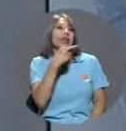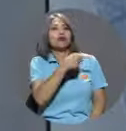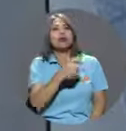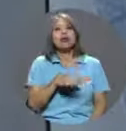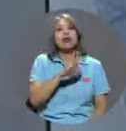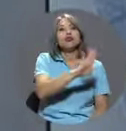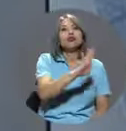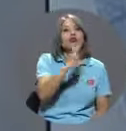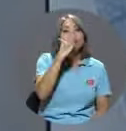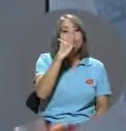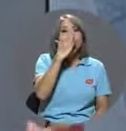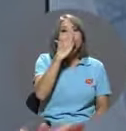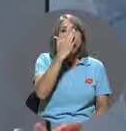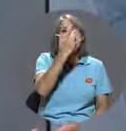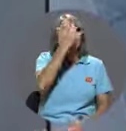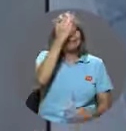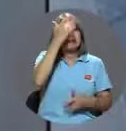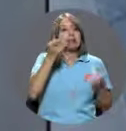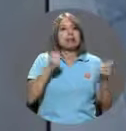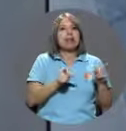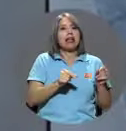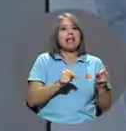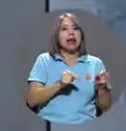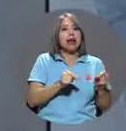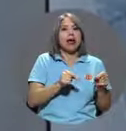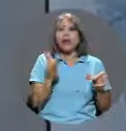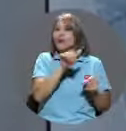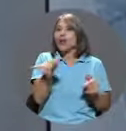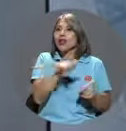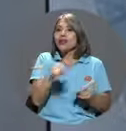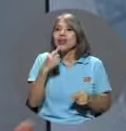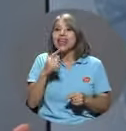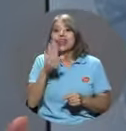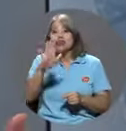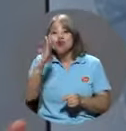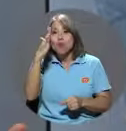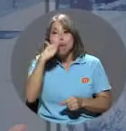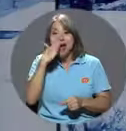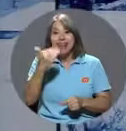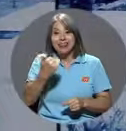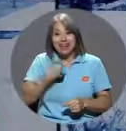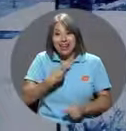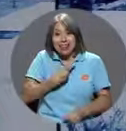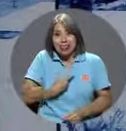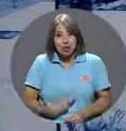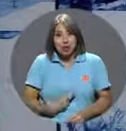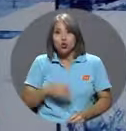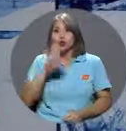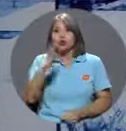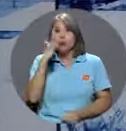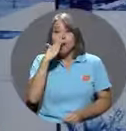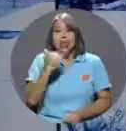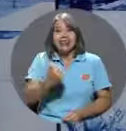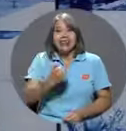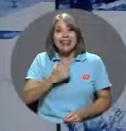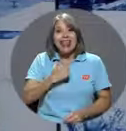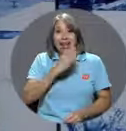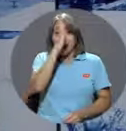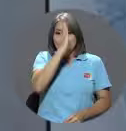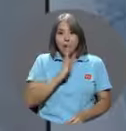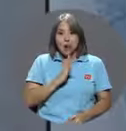mamá tiene cáncer, a que le digan su mamá tiene una depresión severa o tiene un trastorno bipolar. O sea, la reacción social no es la misma. ¿Por